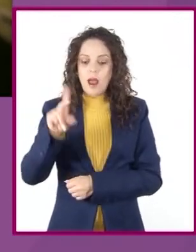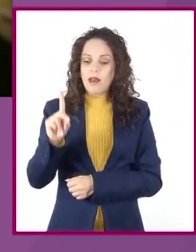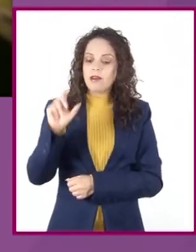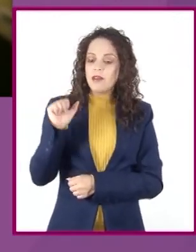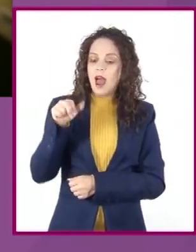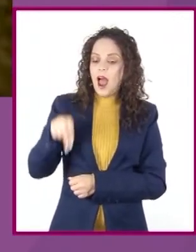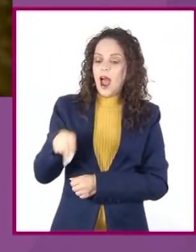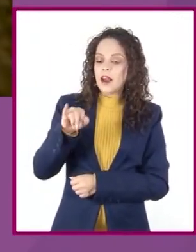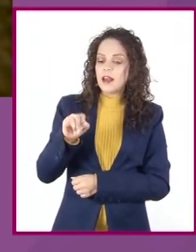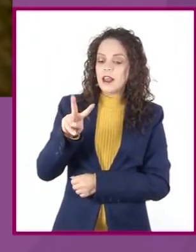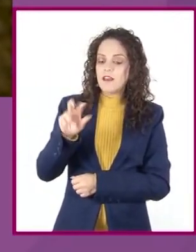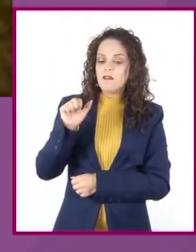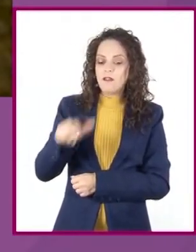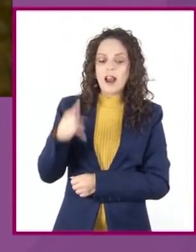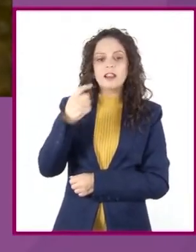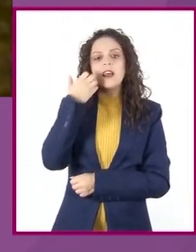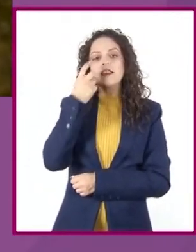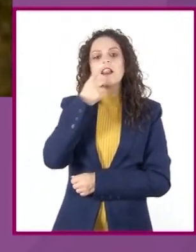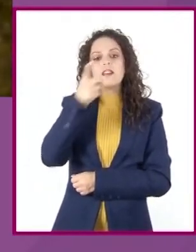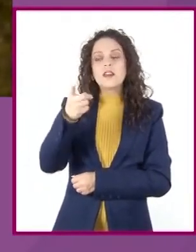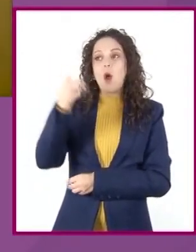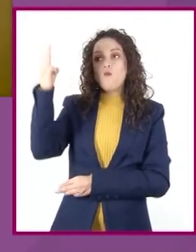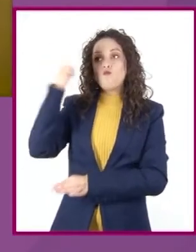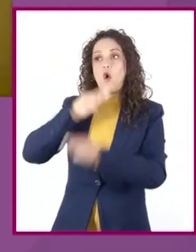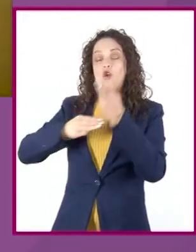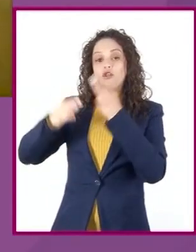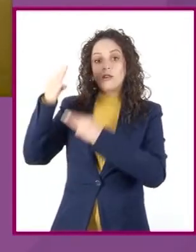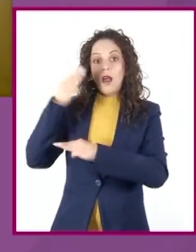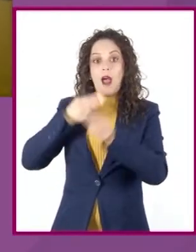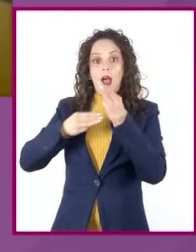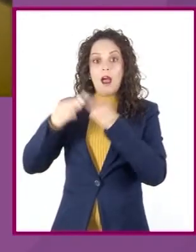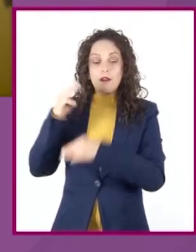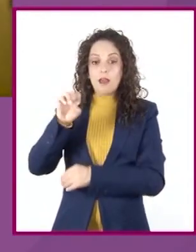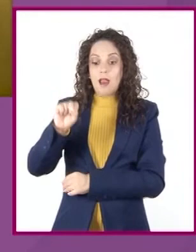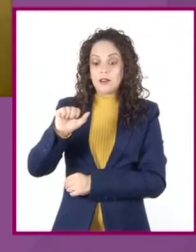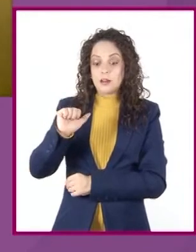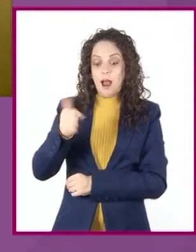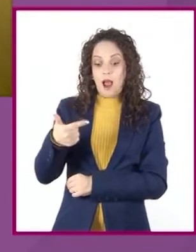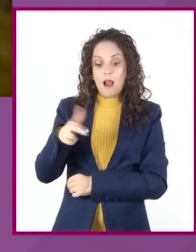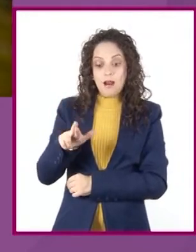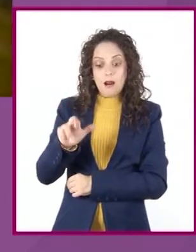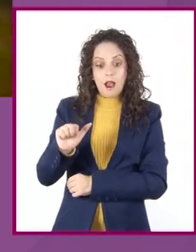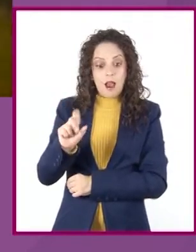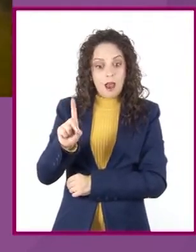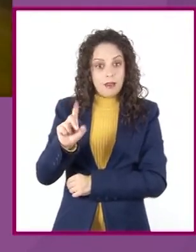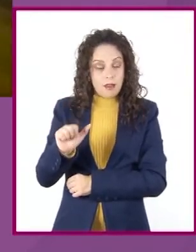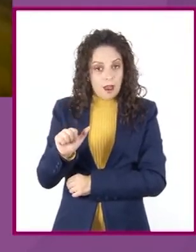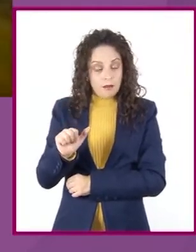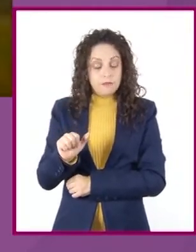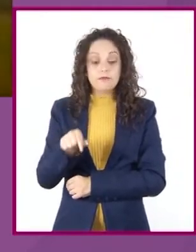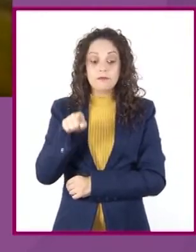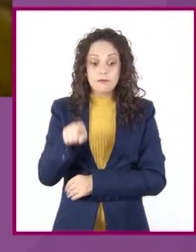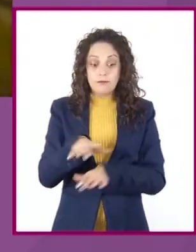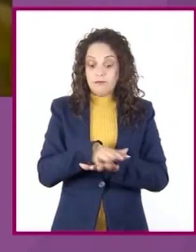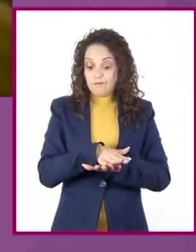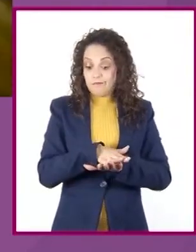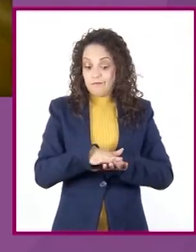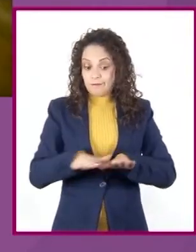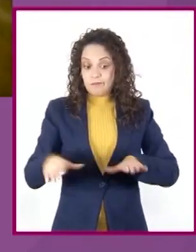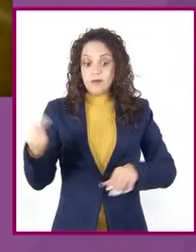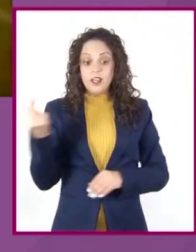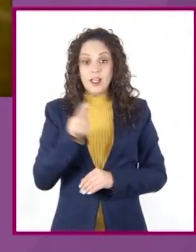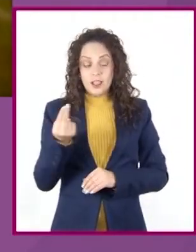que significa montaña sagrada. Tuvieron que aplanar la cima del monte y los